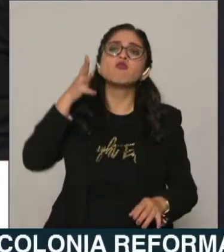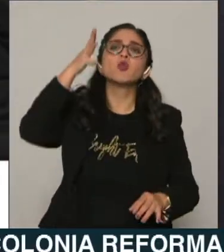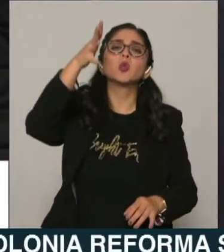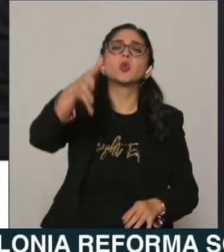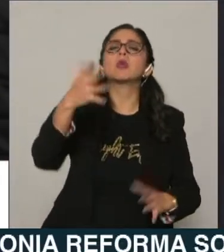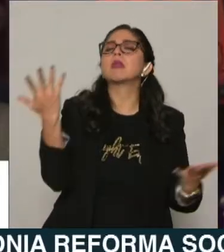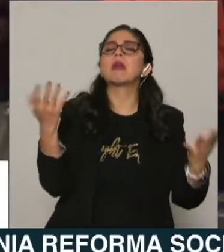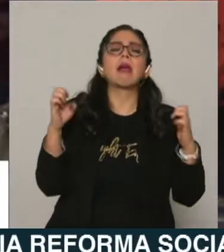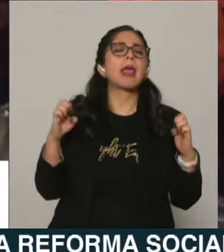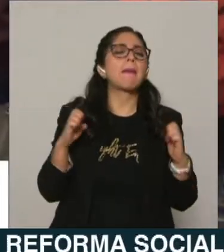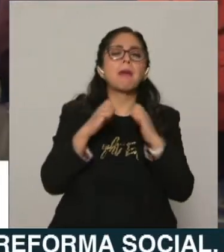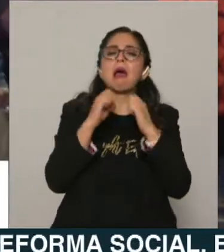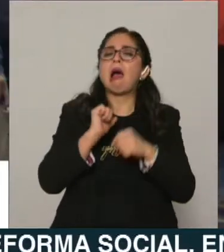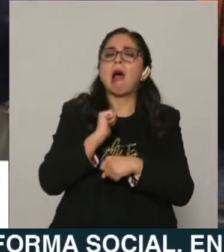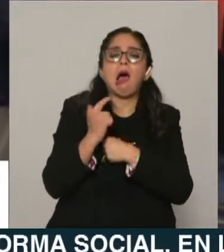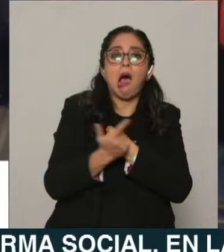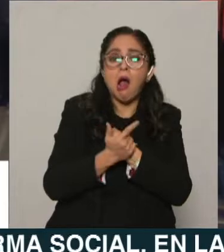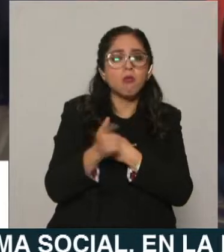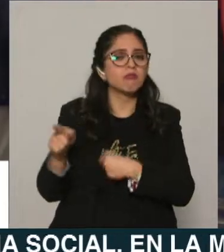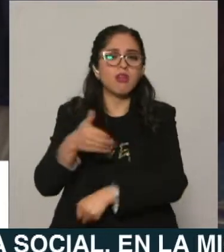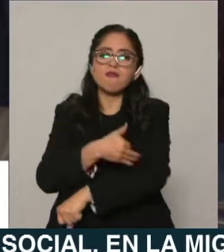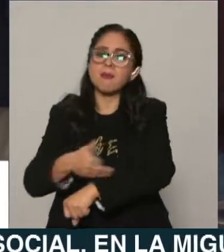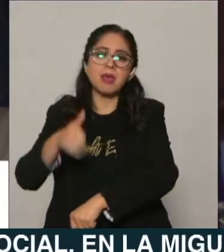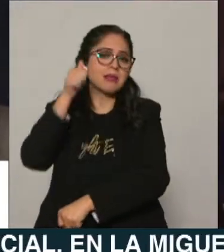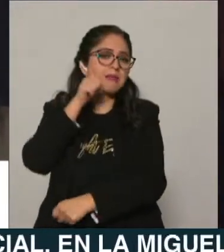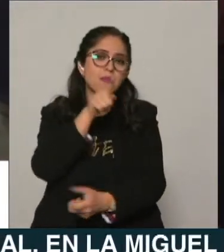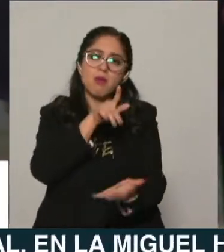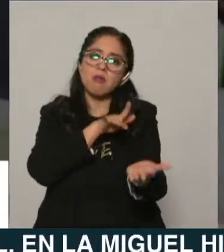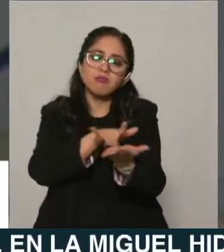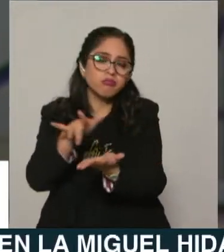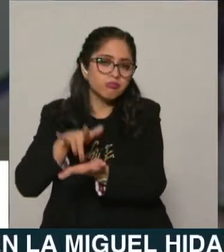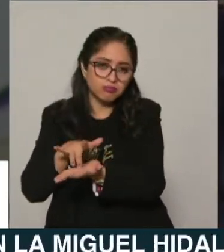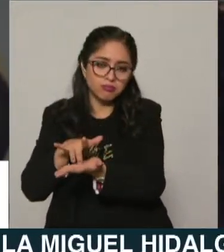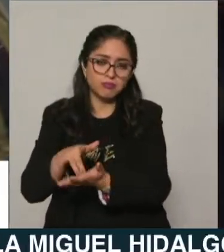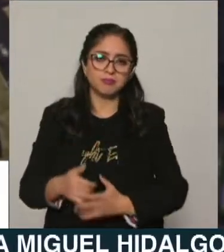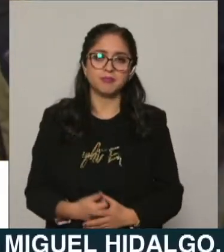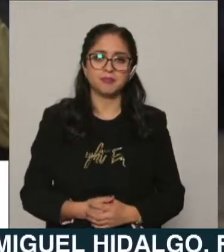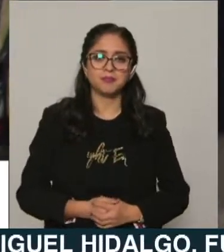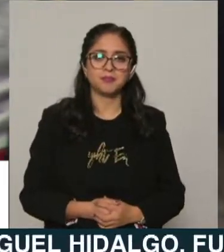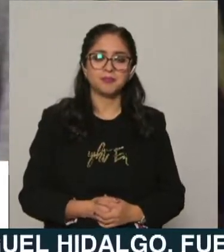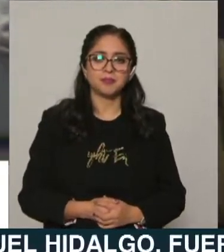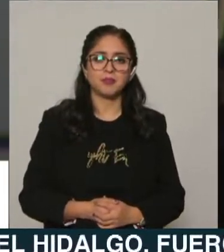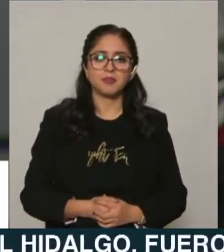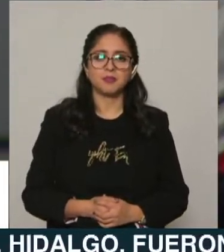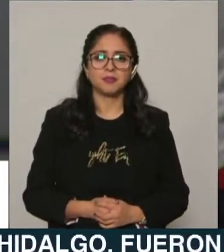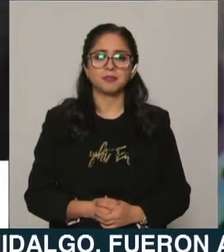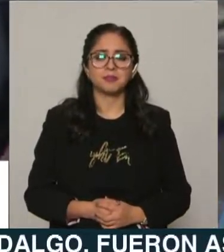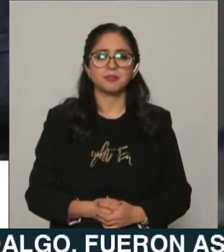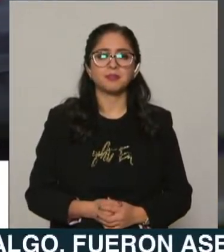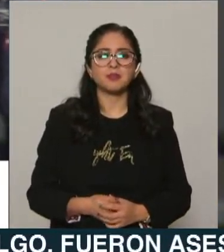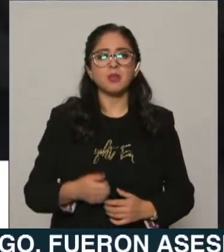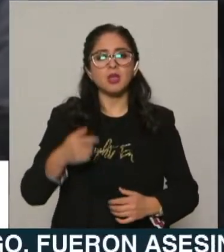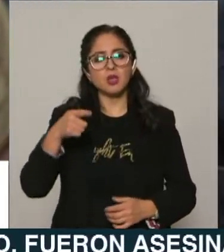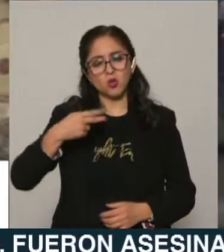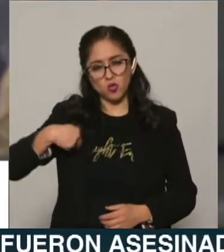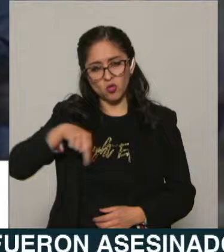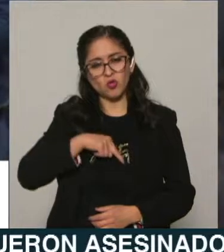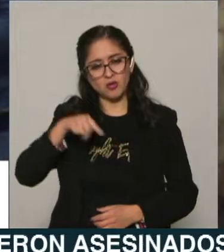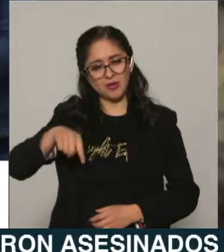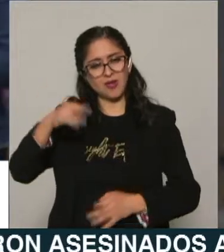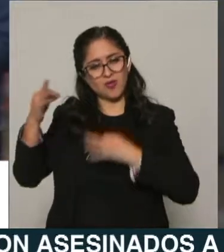la hora que sea, pues vamos a estar ahí para atender alguna emergencia. Si te parece, Fernando, vamos a ver esta cápsula. Salimos a las